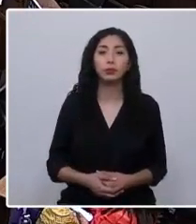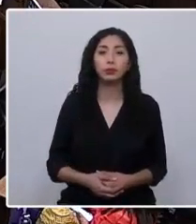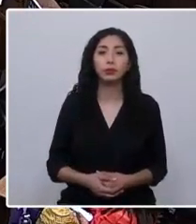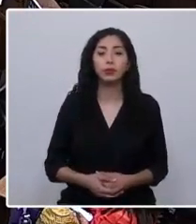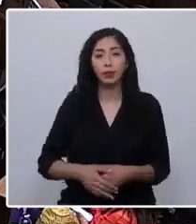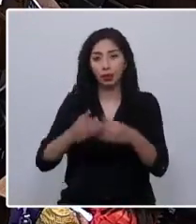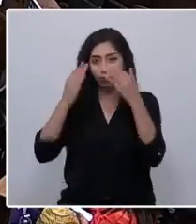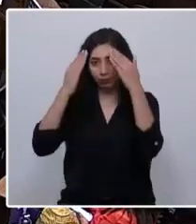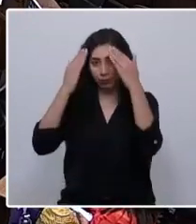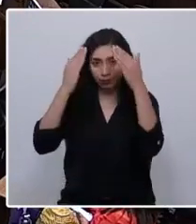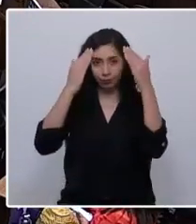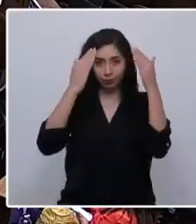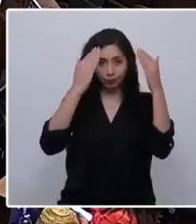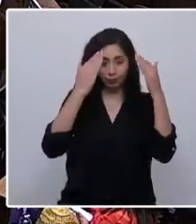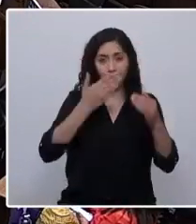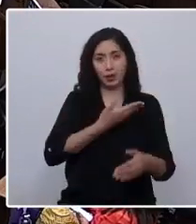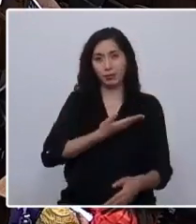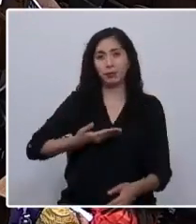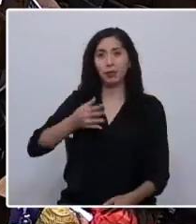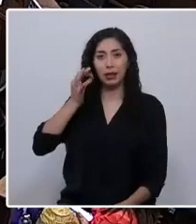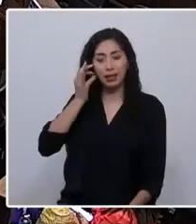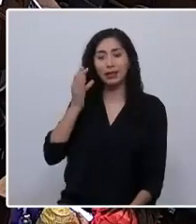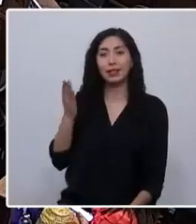Marimari, Lamien Presidenta.